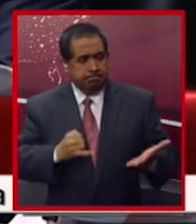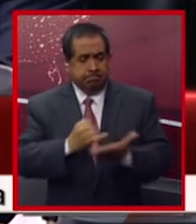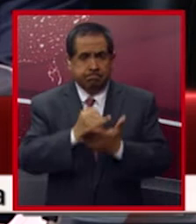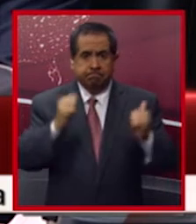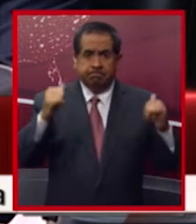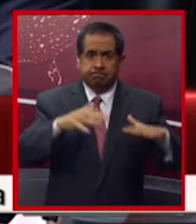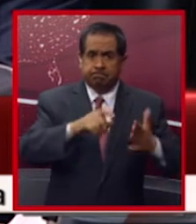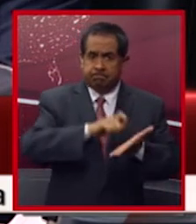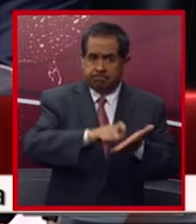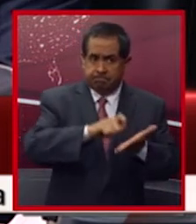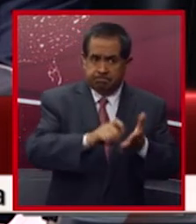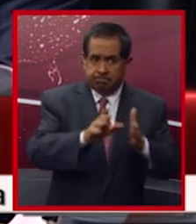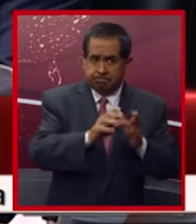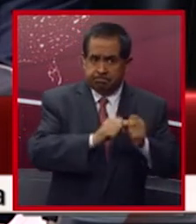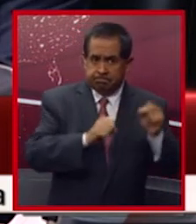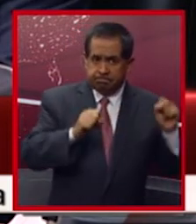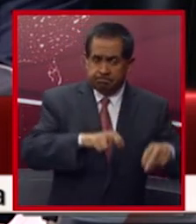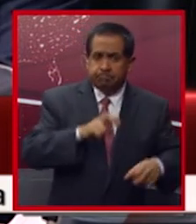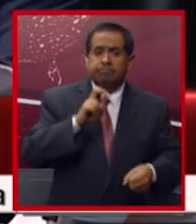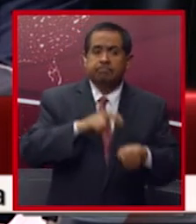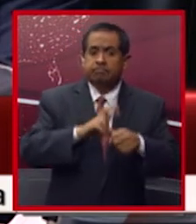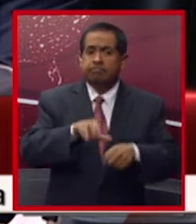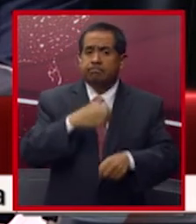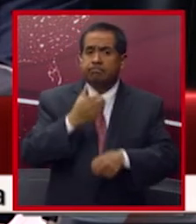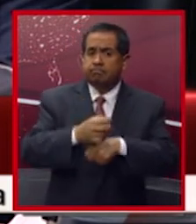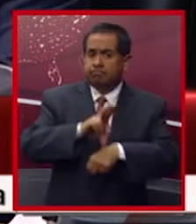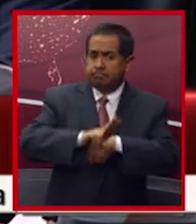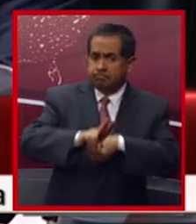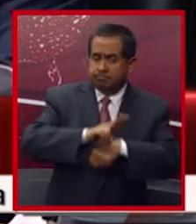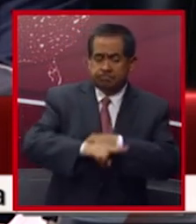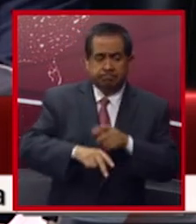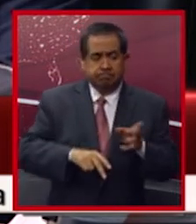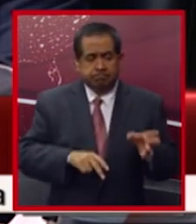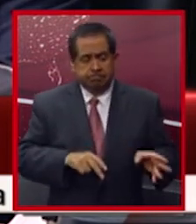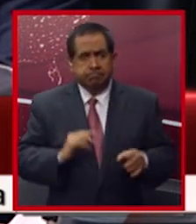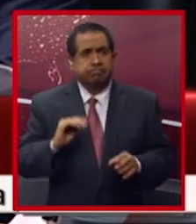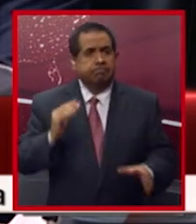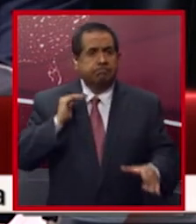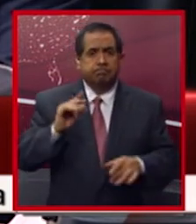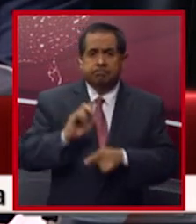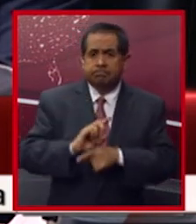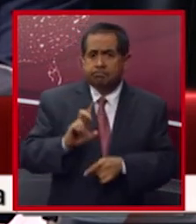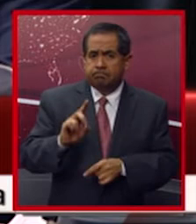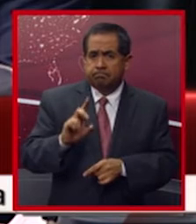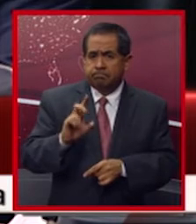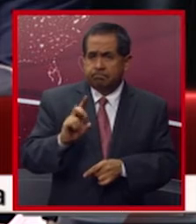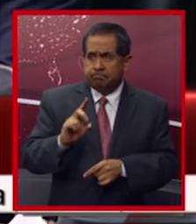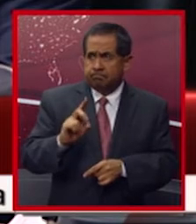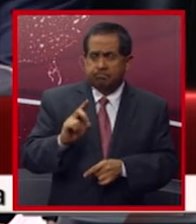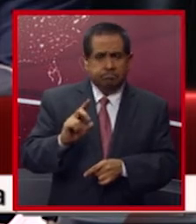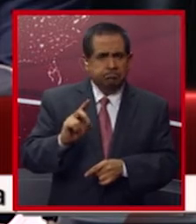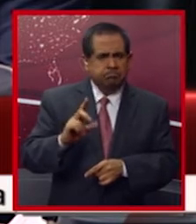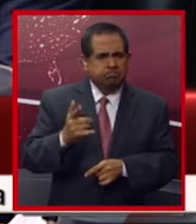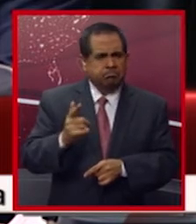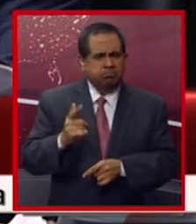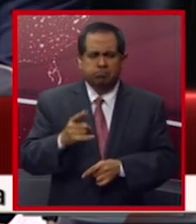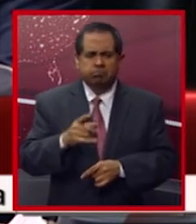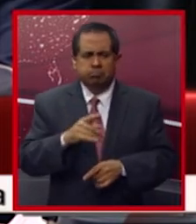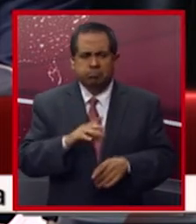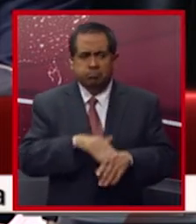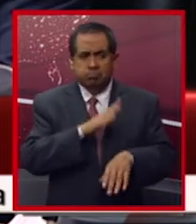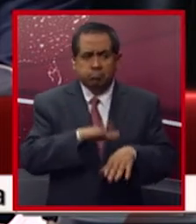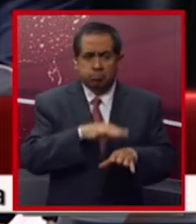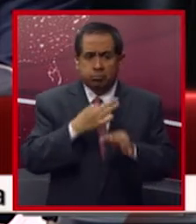Asamblea Nacional Constituyente de la República Bolivariana de Venezuela, celebrada el pasado domingo 30 de julio, no cumplieron con los